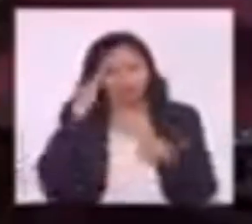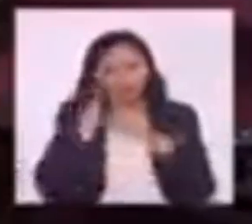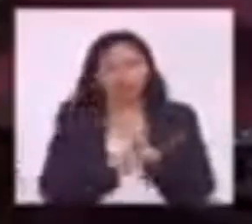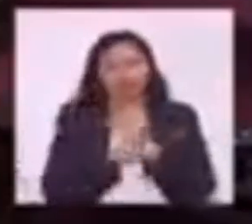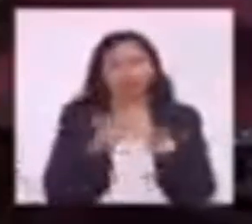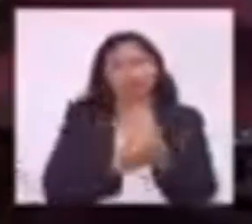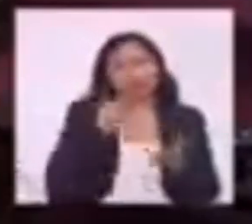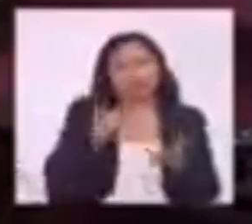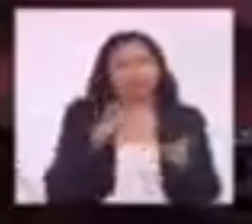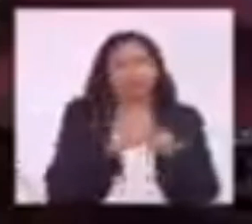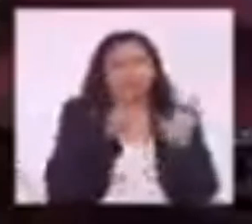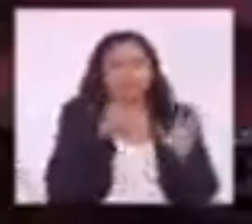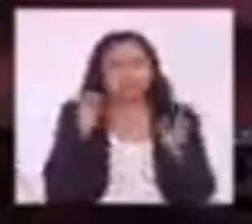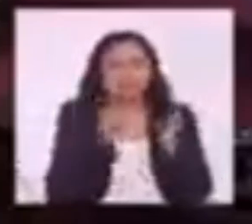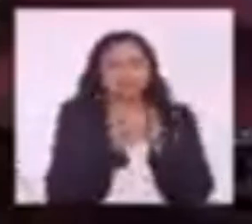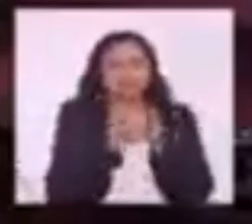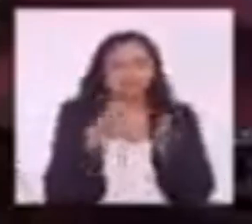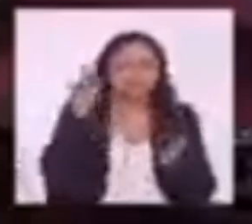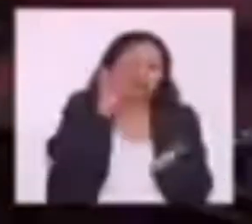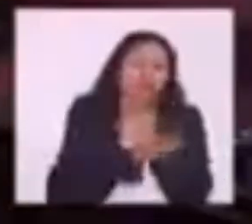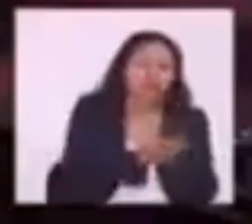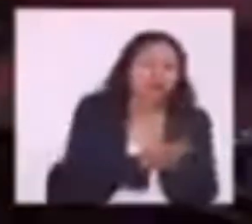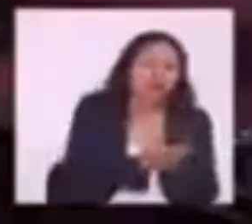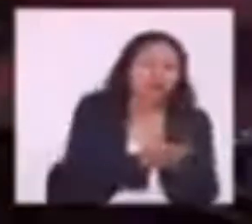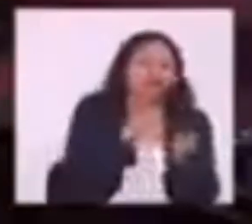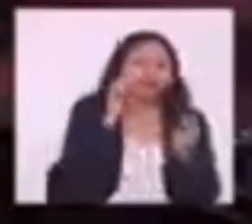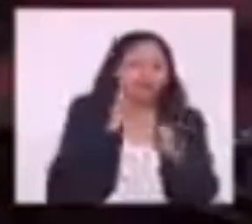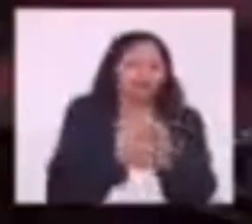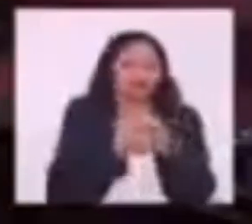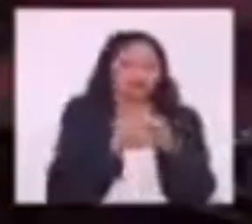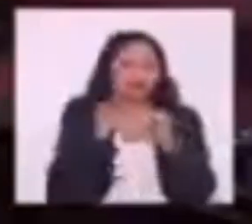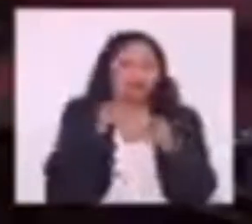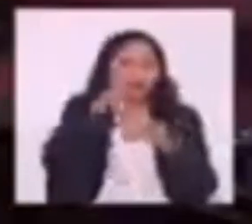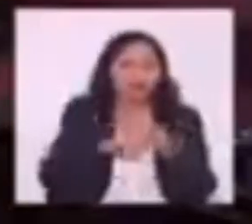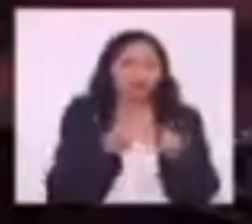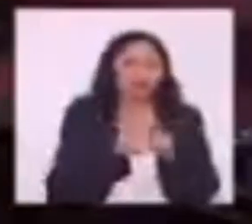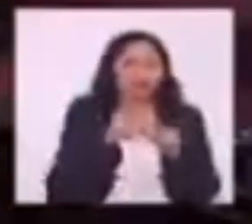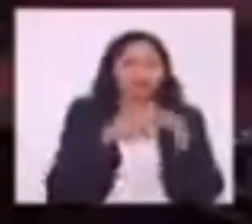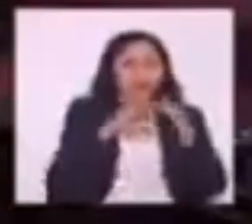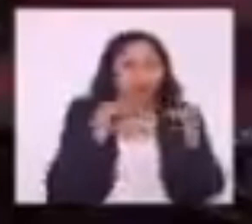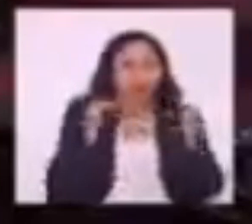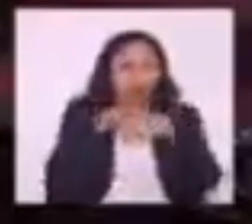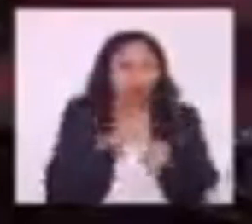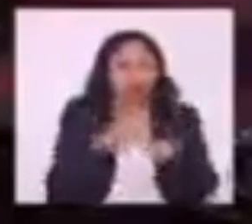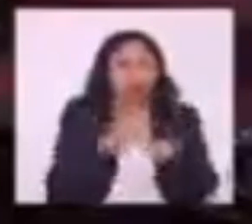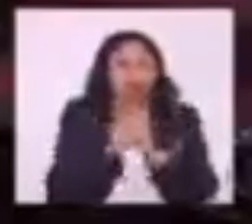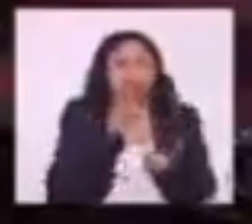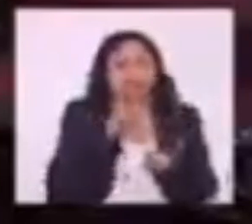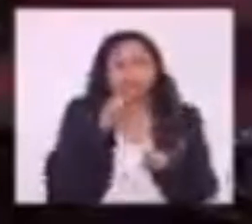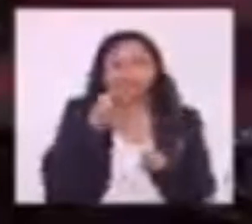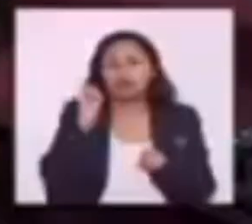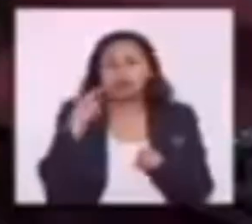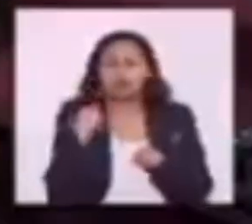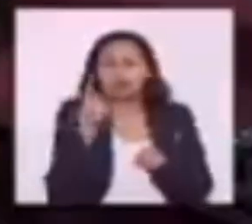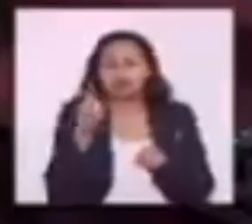a pagar 60 quetzales para ir de Escuintla, del puerto a Escuintla y de Escuintla al puerto. 120 de ida y